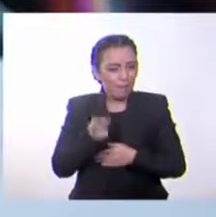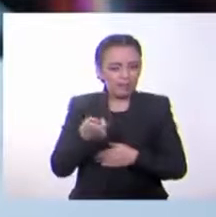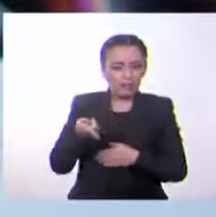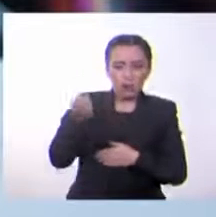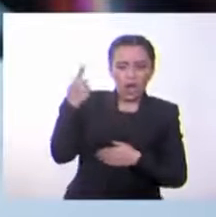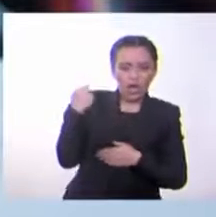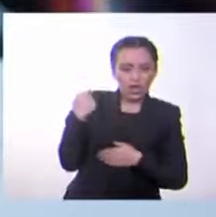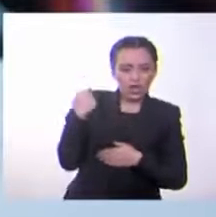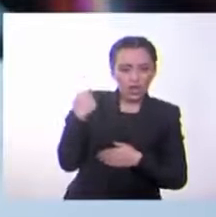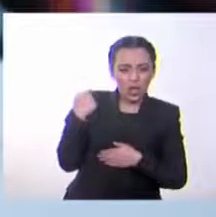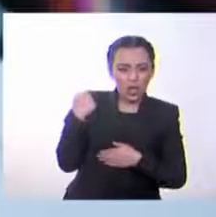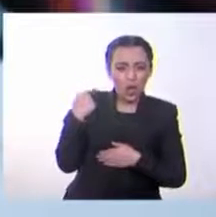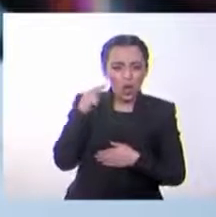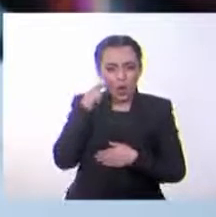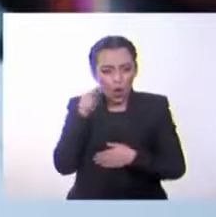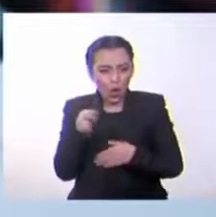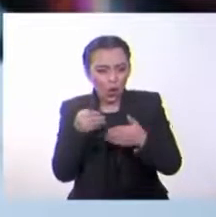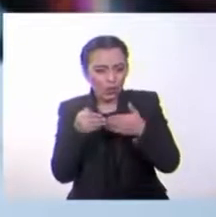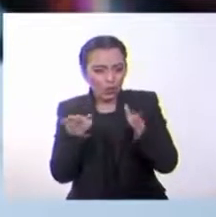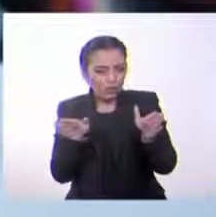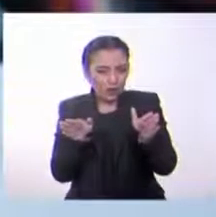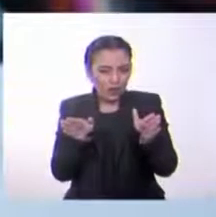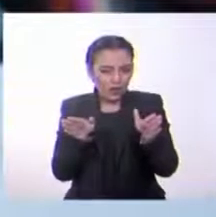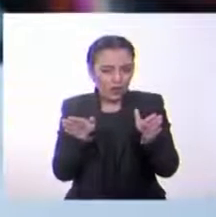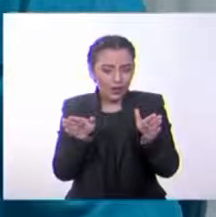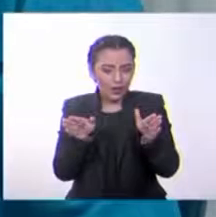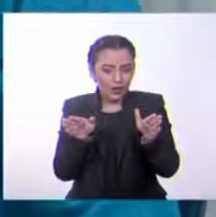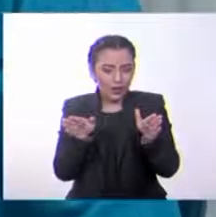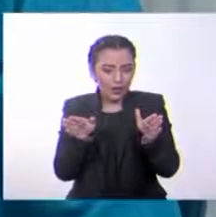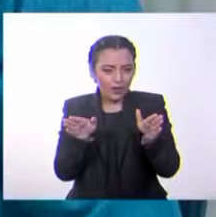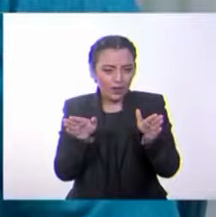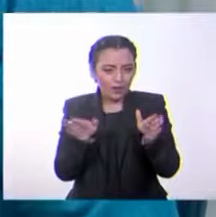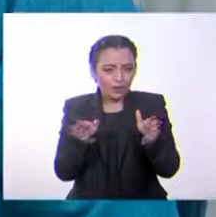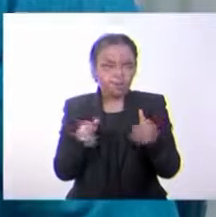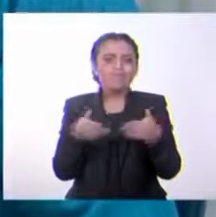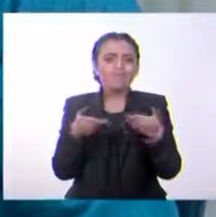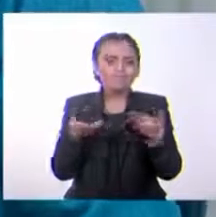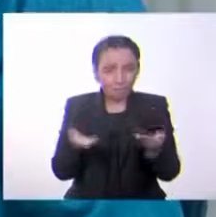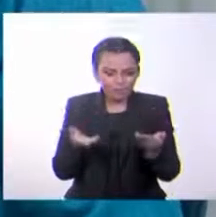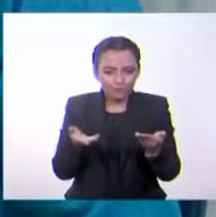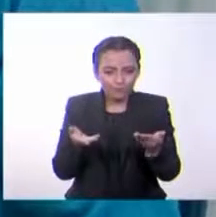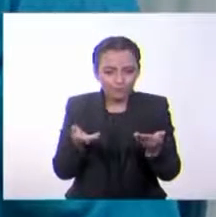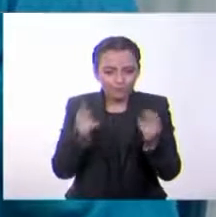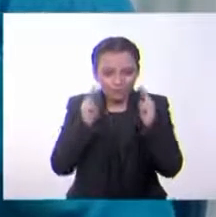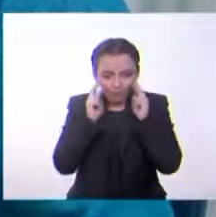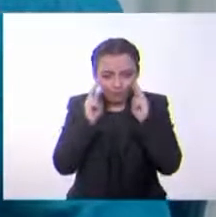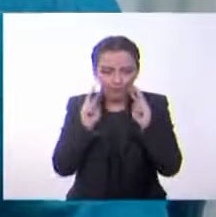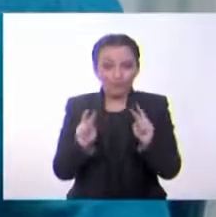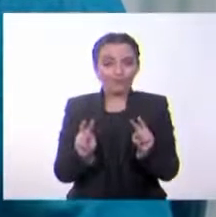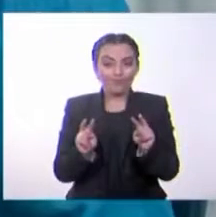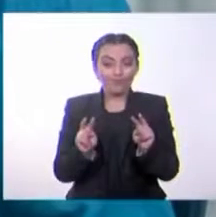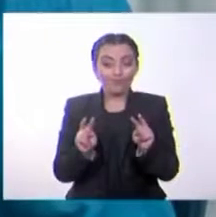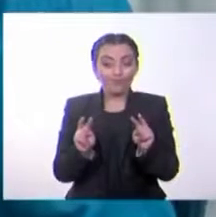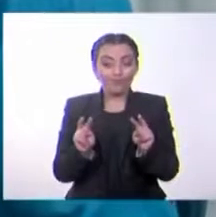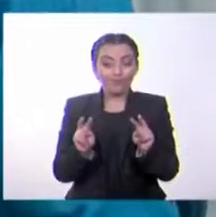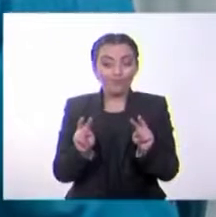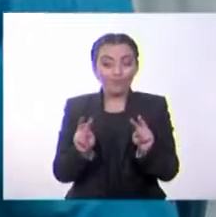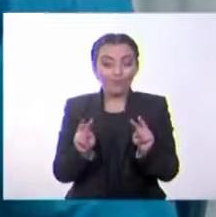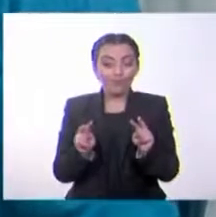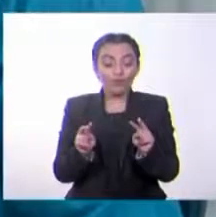ahora notas alguna diferencia? ¿Qué está ocurriendo en la interfase ahora que no ocurrió